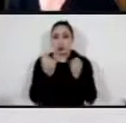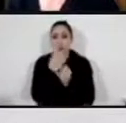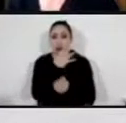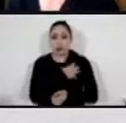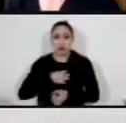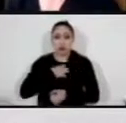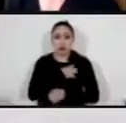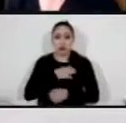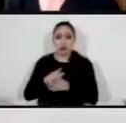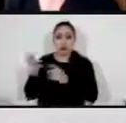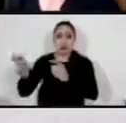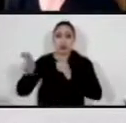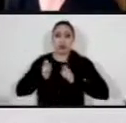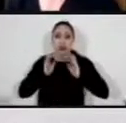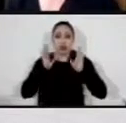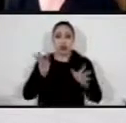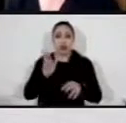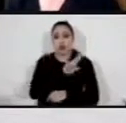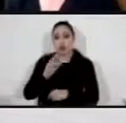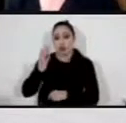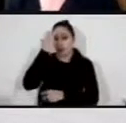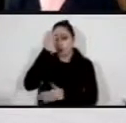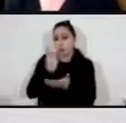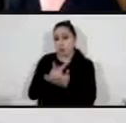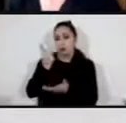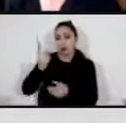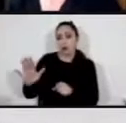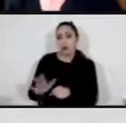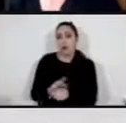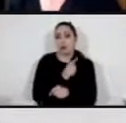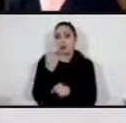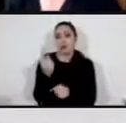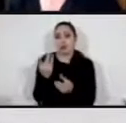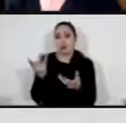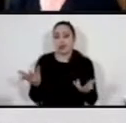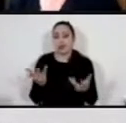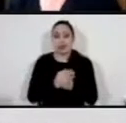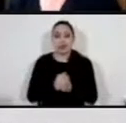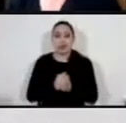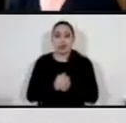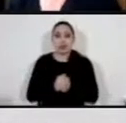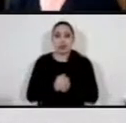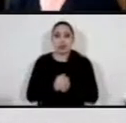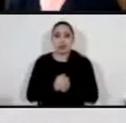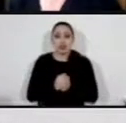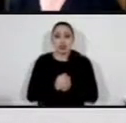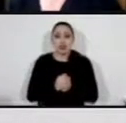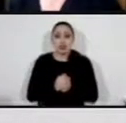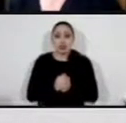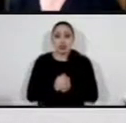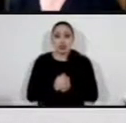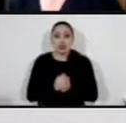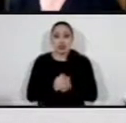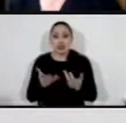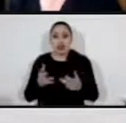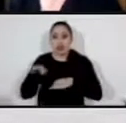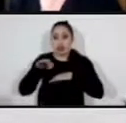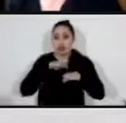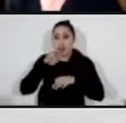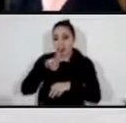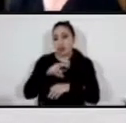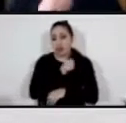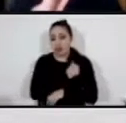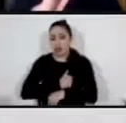estos reconocimientos. Porque desafortunadamente creo que el trabajo cultural y artístico,